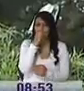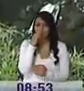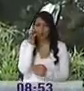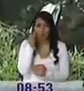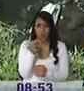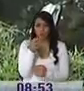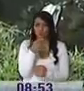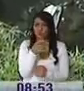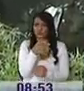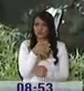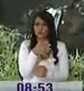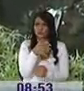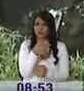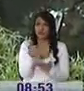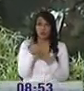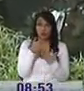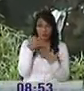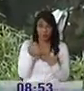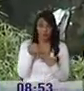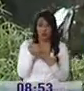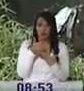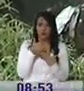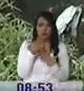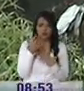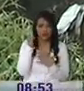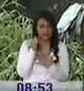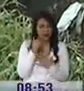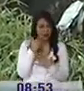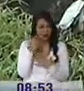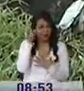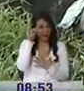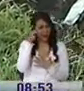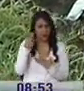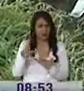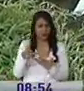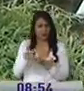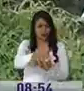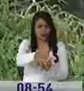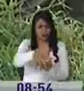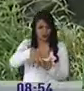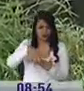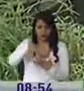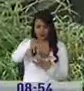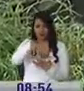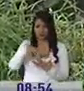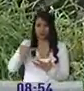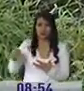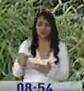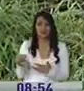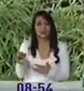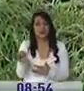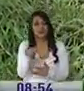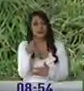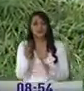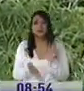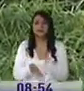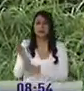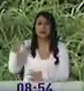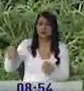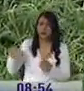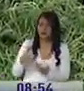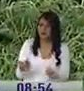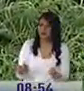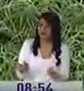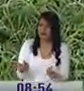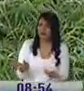iba a dar una ayuda con la pala y con un camión se regresaron eh la verdad que yo veo la falta de